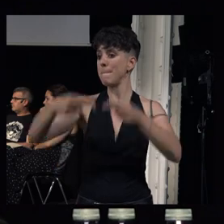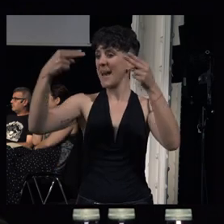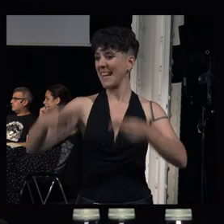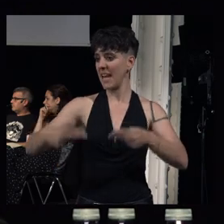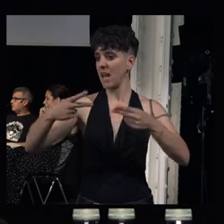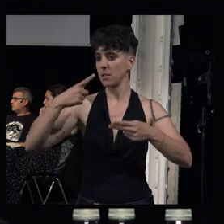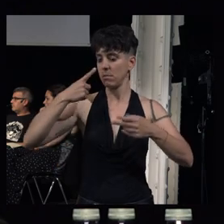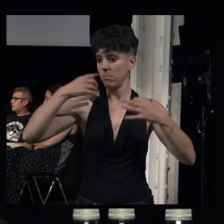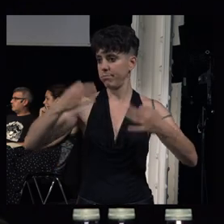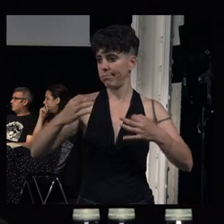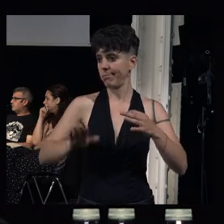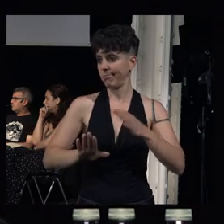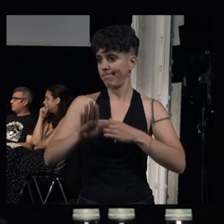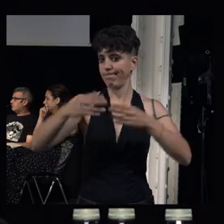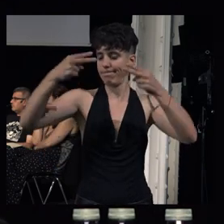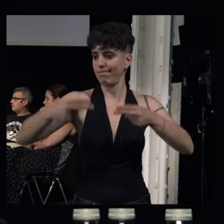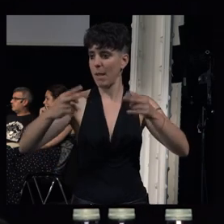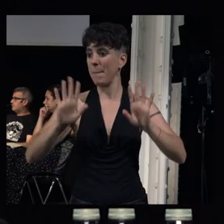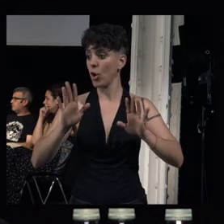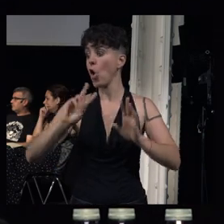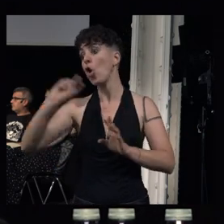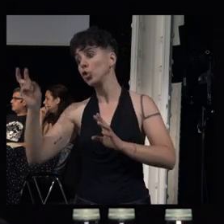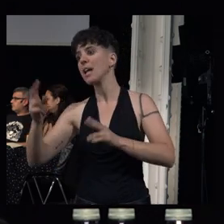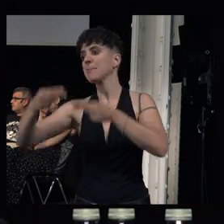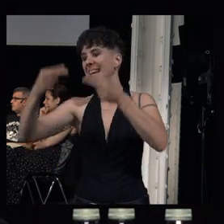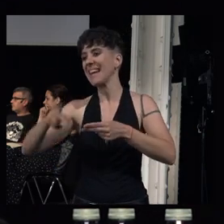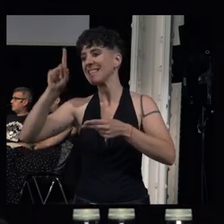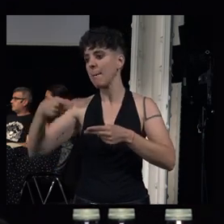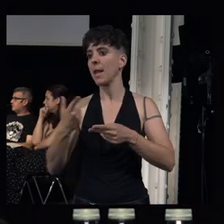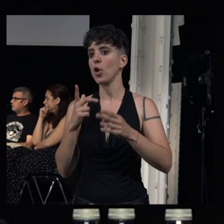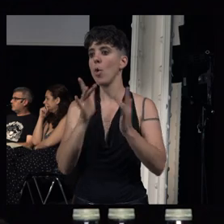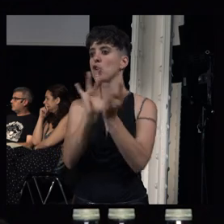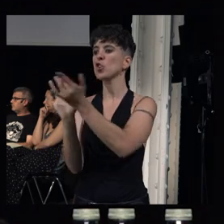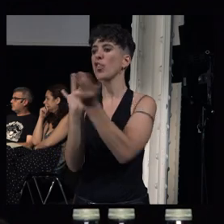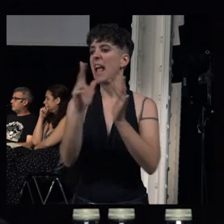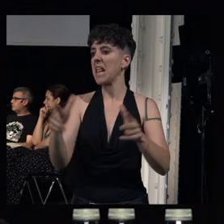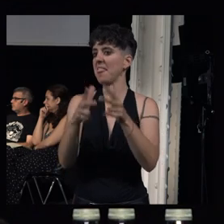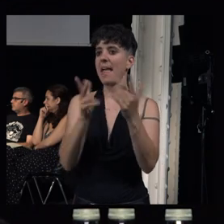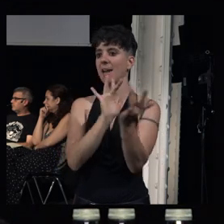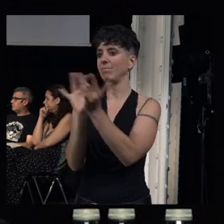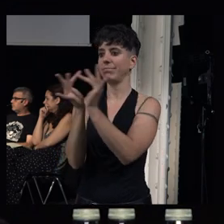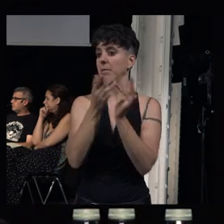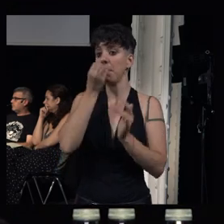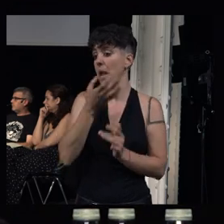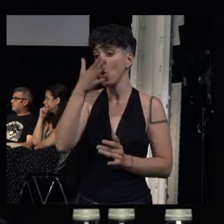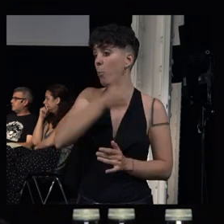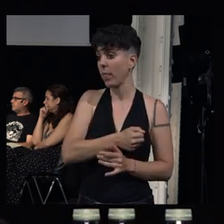tipo de barreras, no está pudiendo socializar bien y de una manera cómoda dentro de este tipo de espacios.